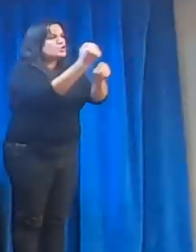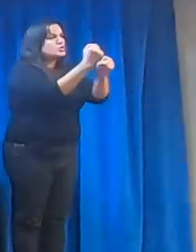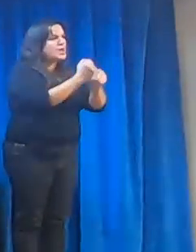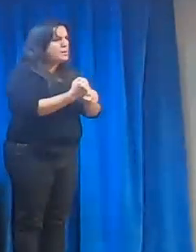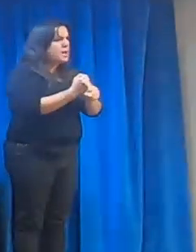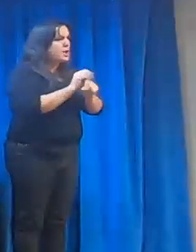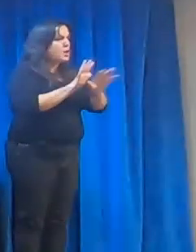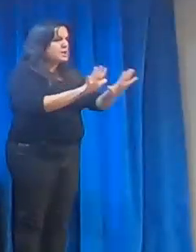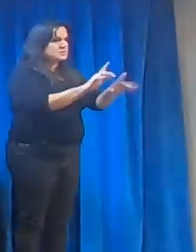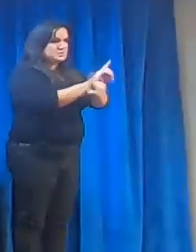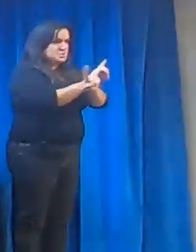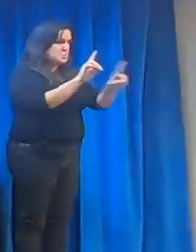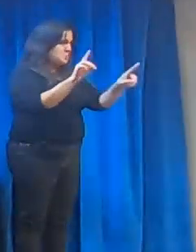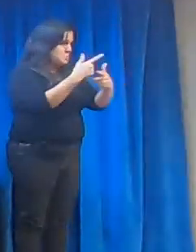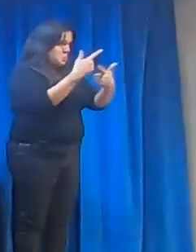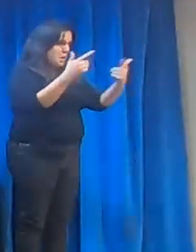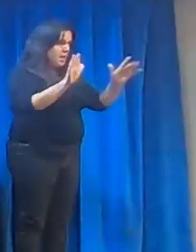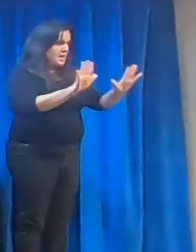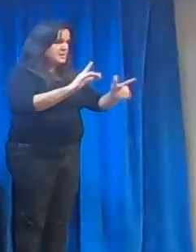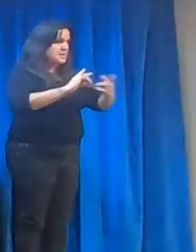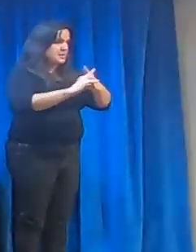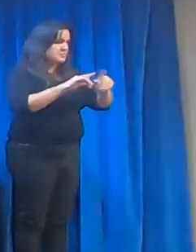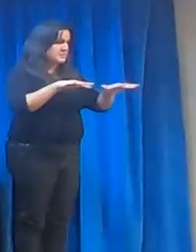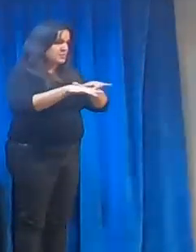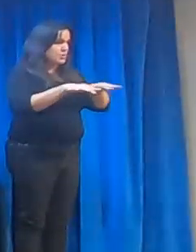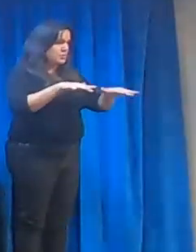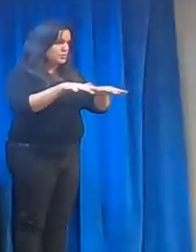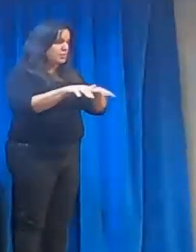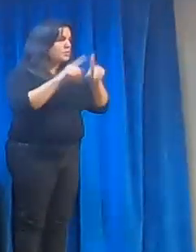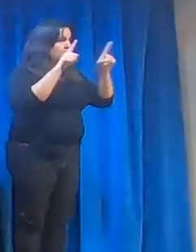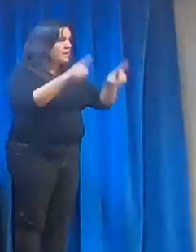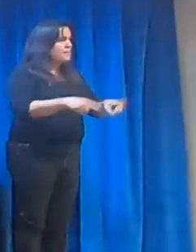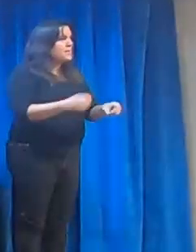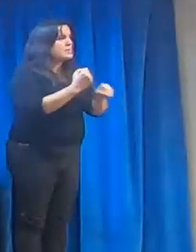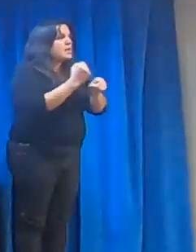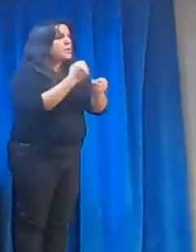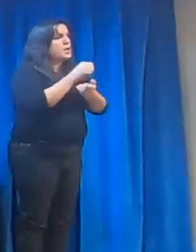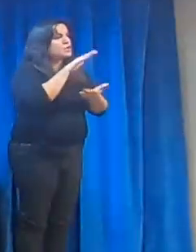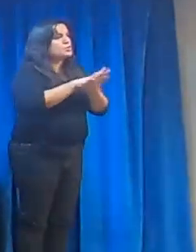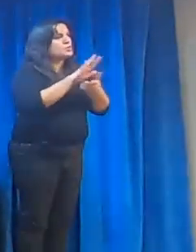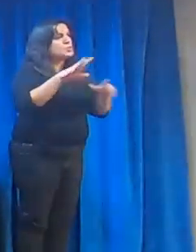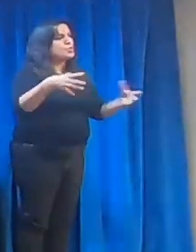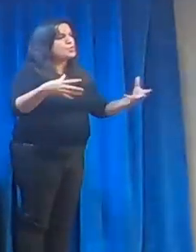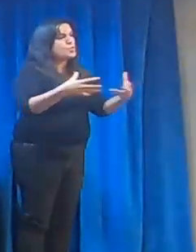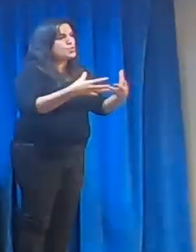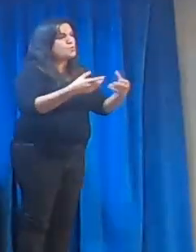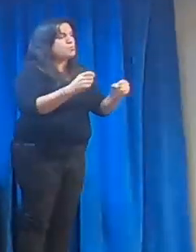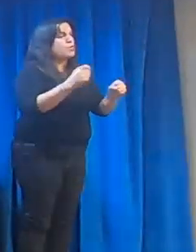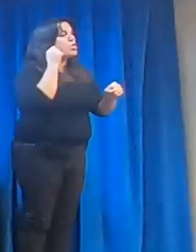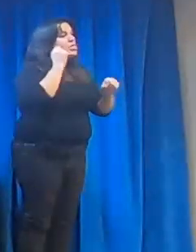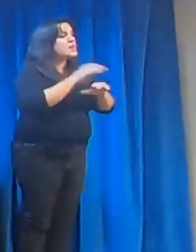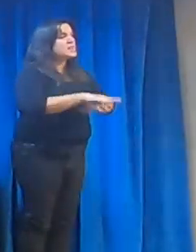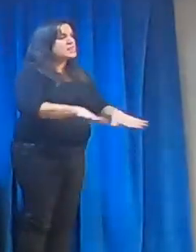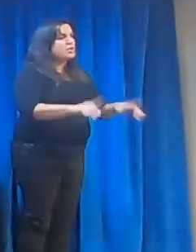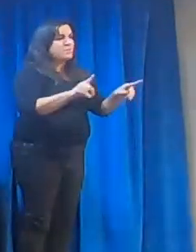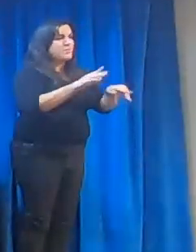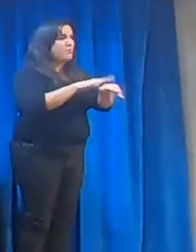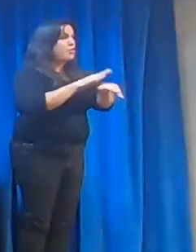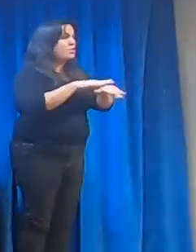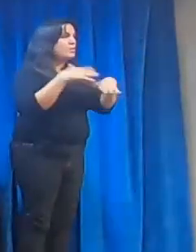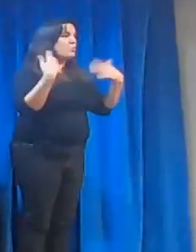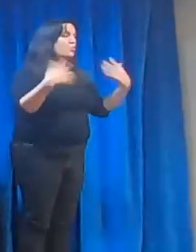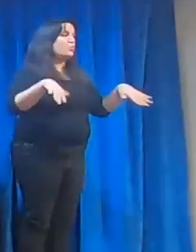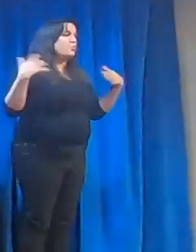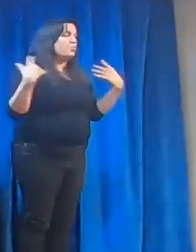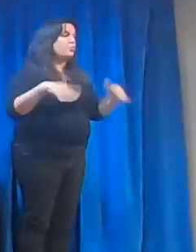trabajos, ¿no? Y además tiene un grupo, un conjunto de niños a un mismo tiempo, que es un